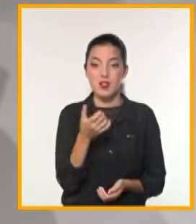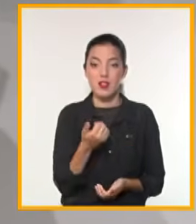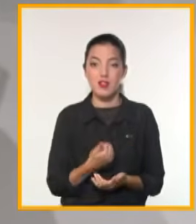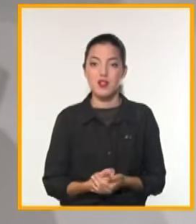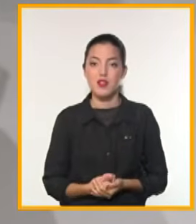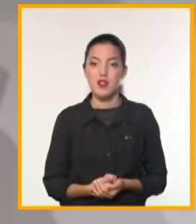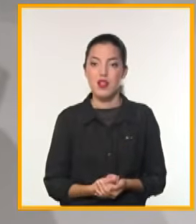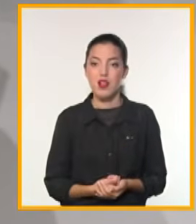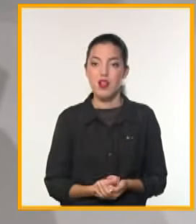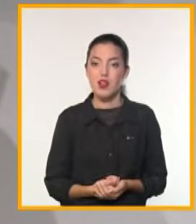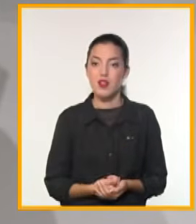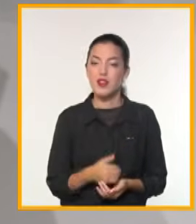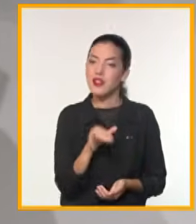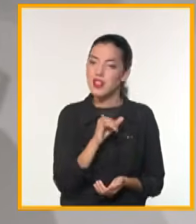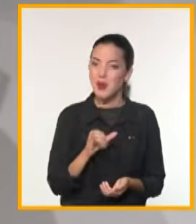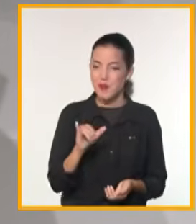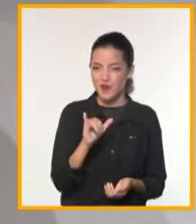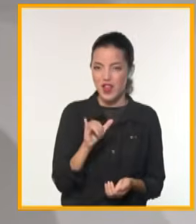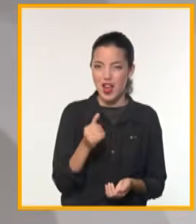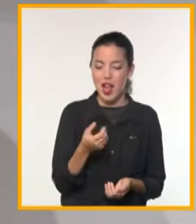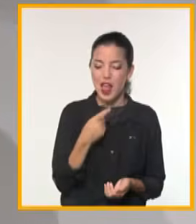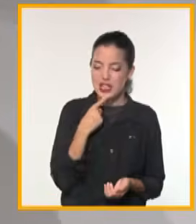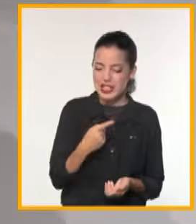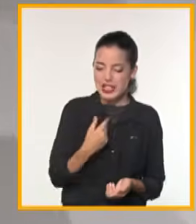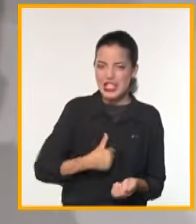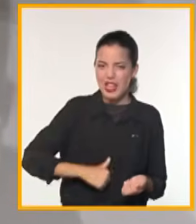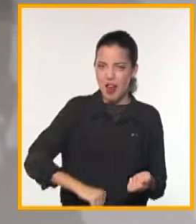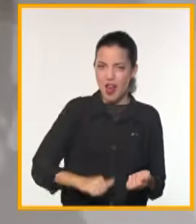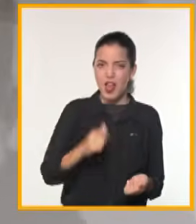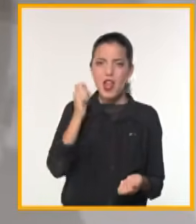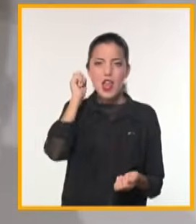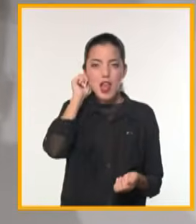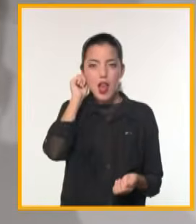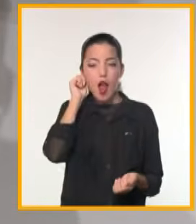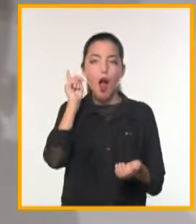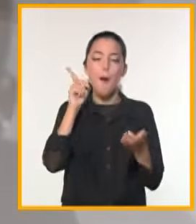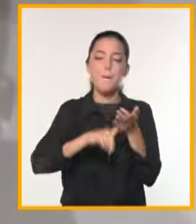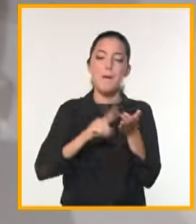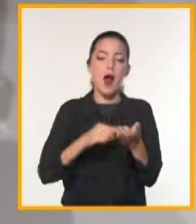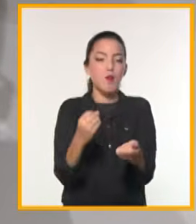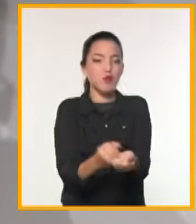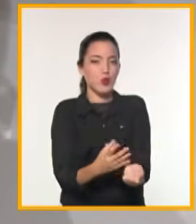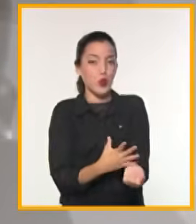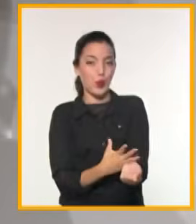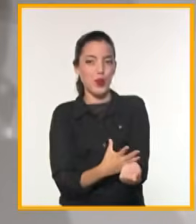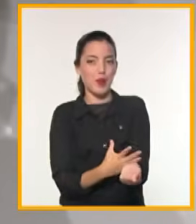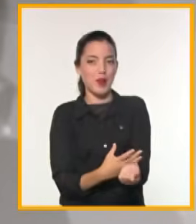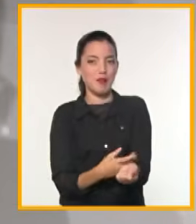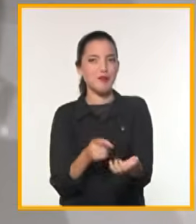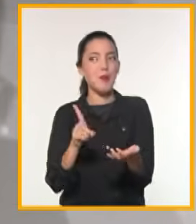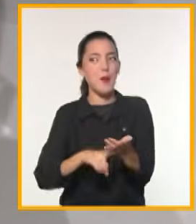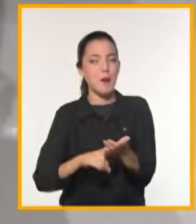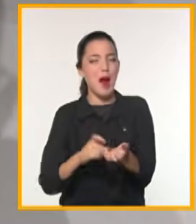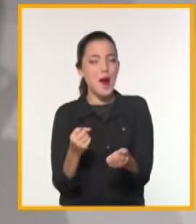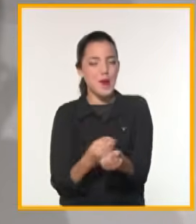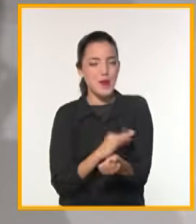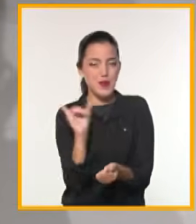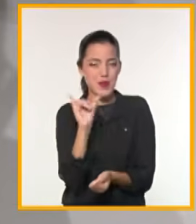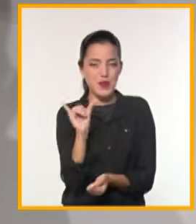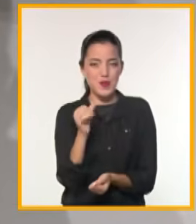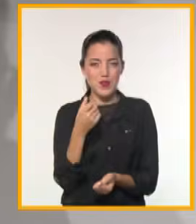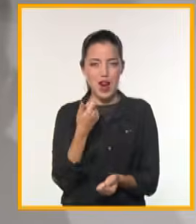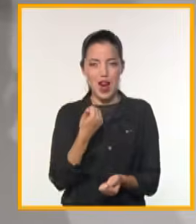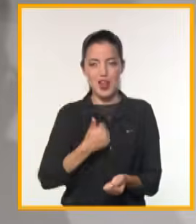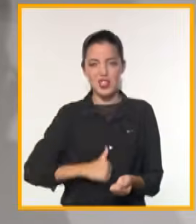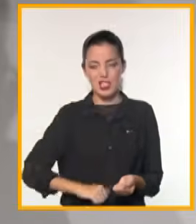es el orgullo de Jorge también. Sí, ¿cómo que no? Si me ayudan, bueno, en lo que vemos la foto que le tiró Jorge a Fidel en una pesquería,